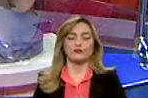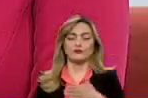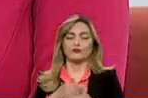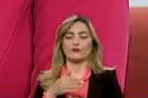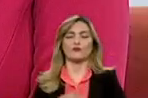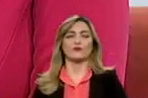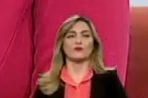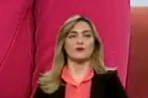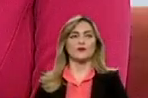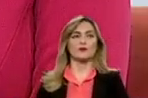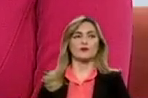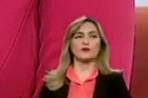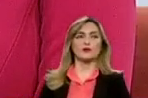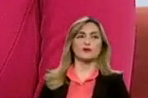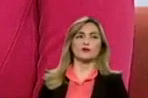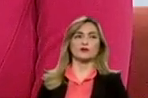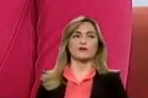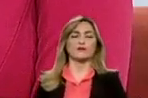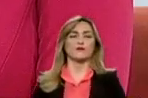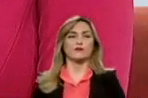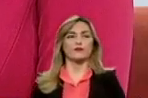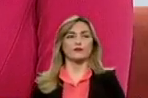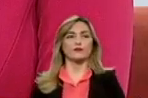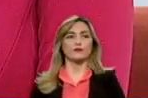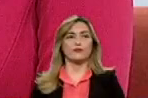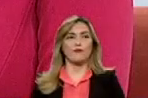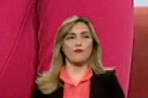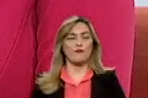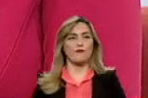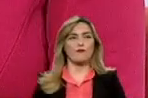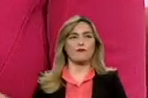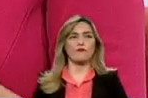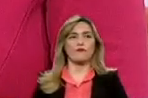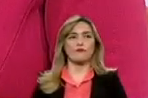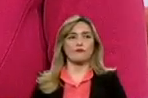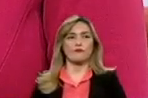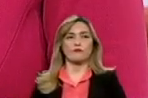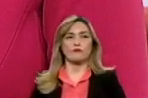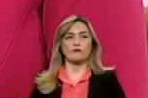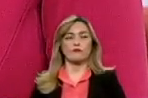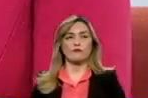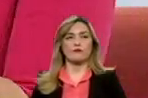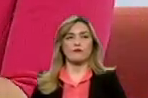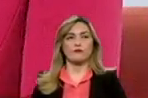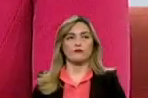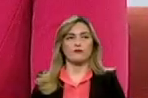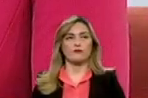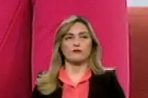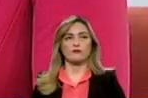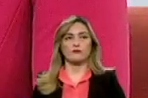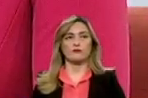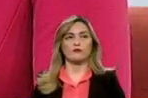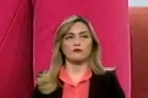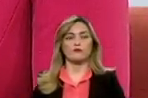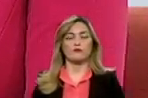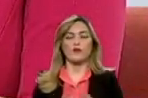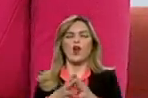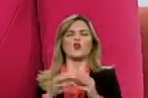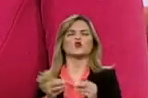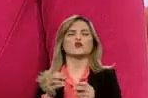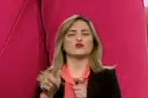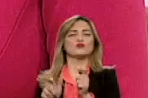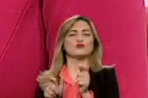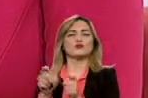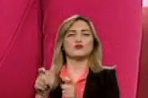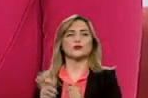avanzando. Pero tomando en cuenta a lo que ya hacíamos referencia, de que no existe tal vez una alternativa para la ciudadanía,